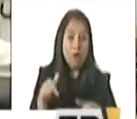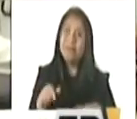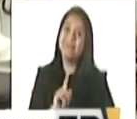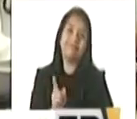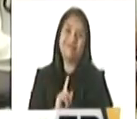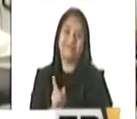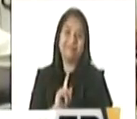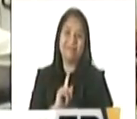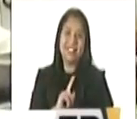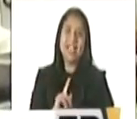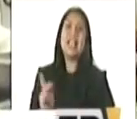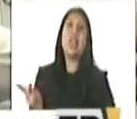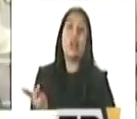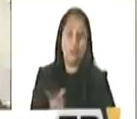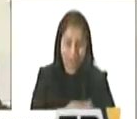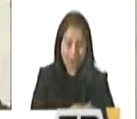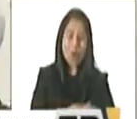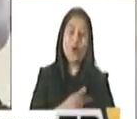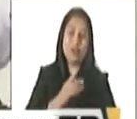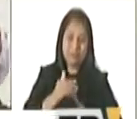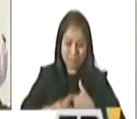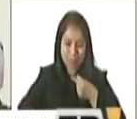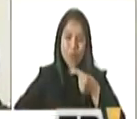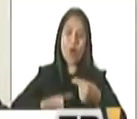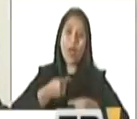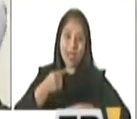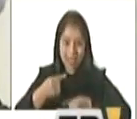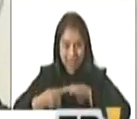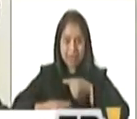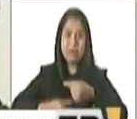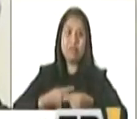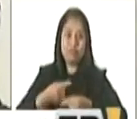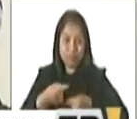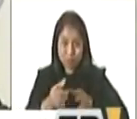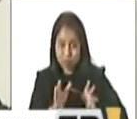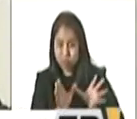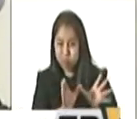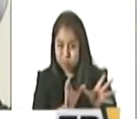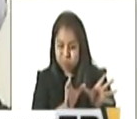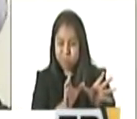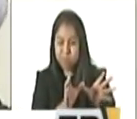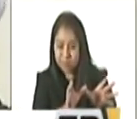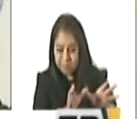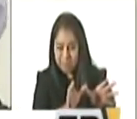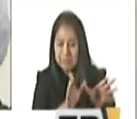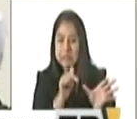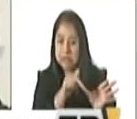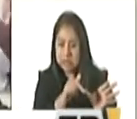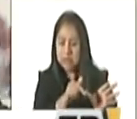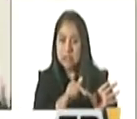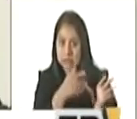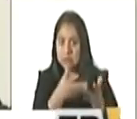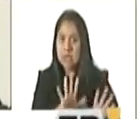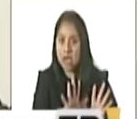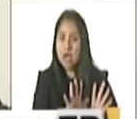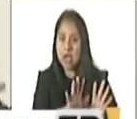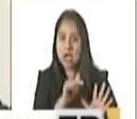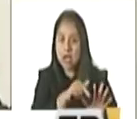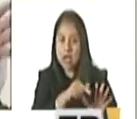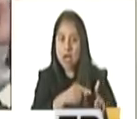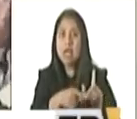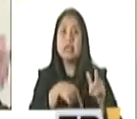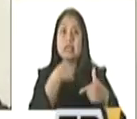de la enfermedad va a estar en la medida que hayamos logrado contener esa peor de la enfermedad. Van a ser casos